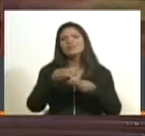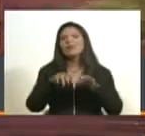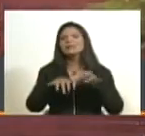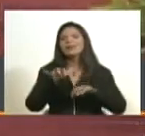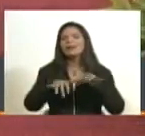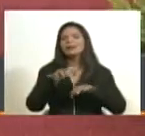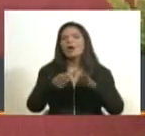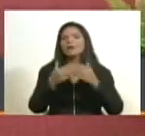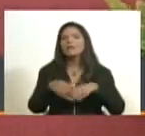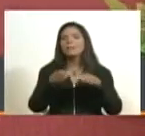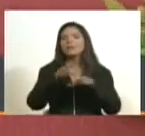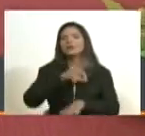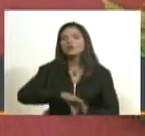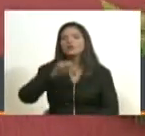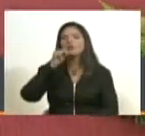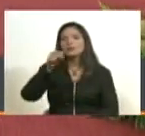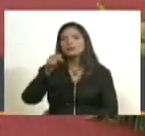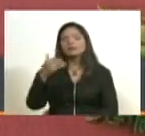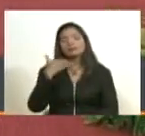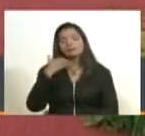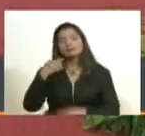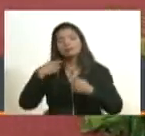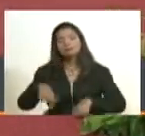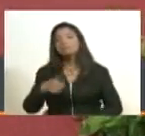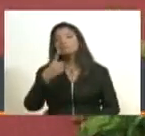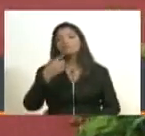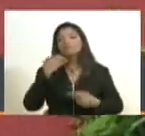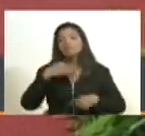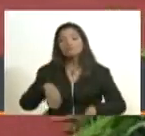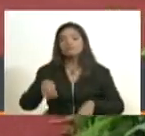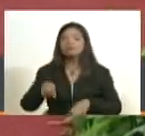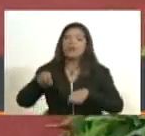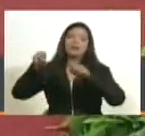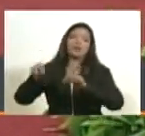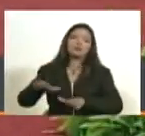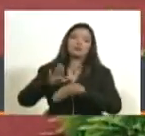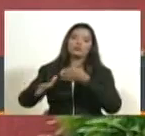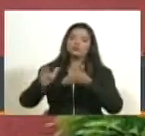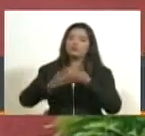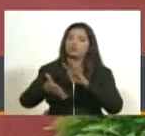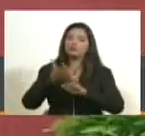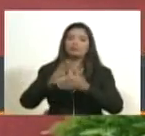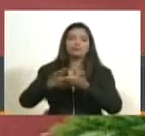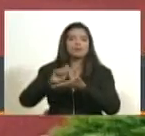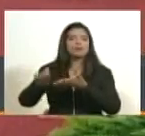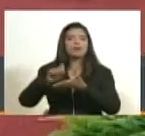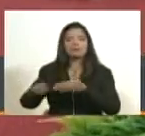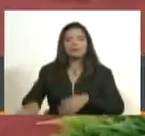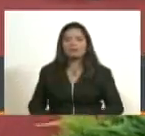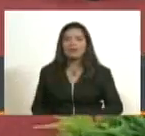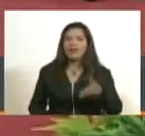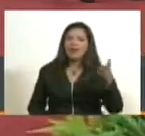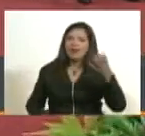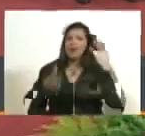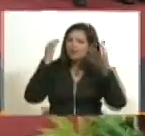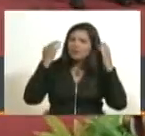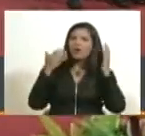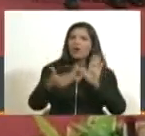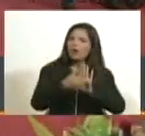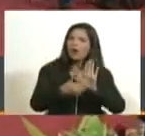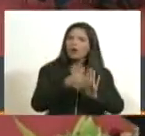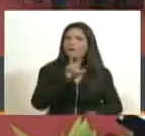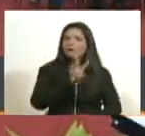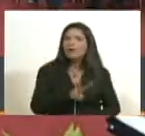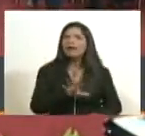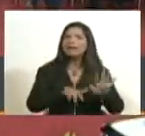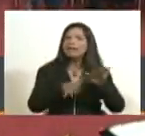general del Partido Socialista, que tuvo una derrota, una sola derrota? Renunció a su secretaría general. Almagro lleva con Venezuela más de